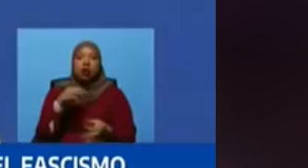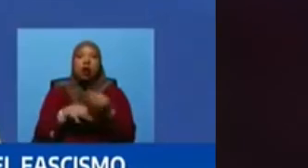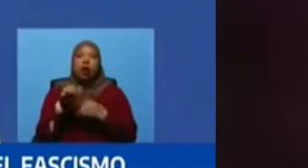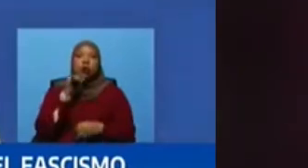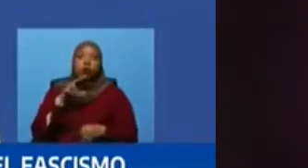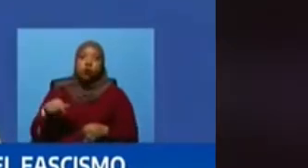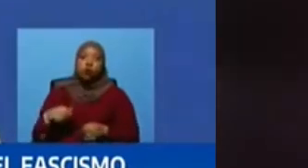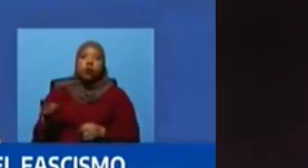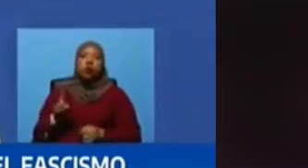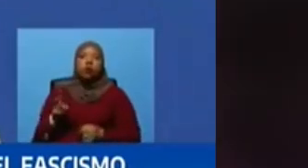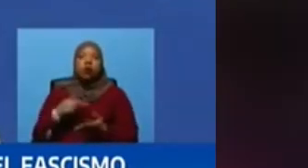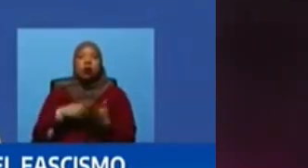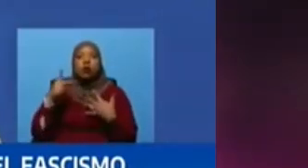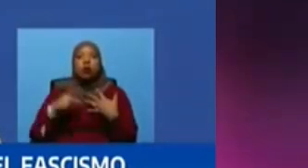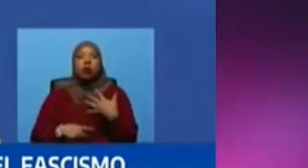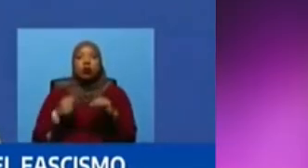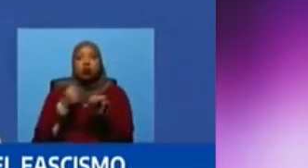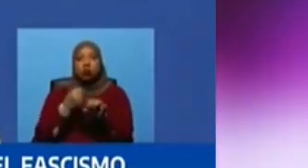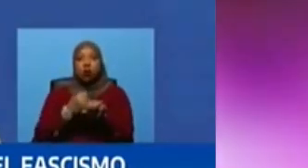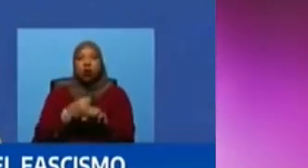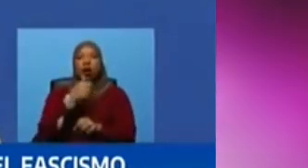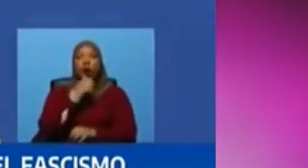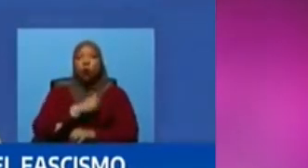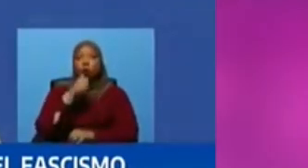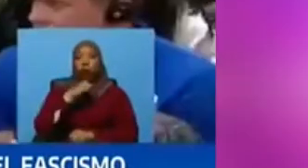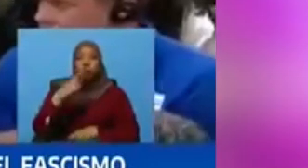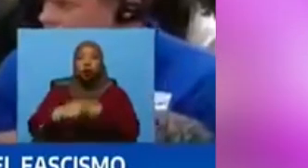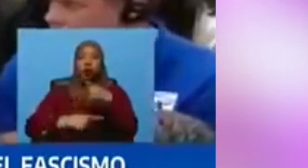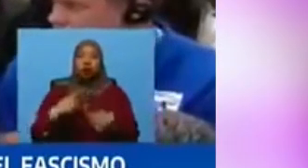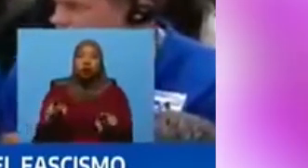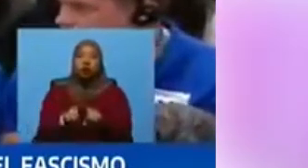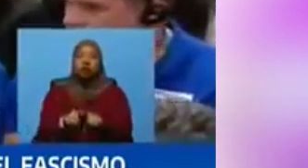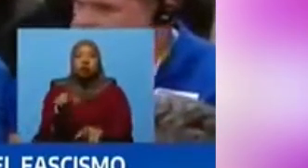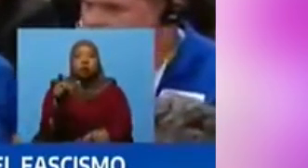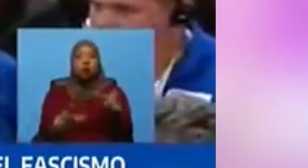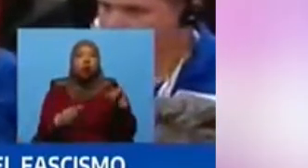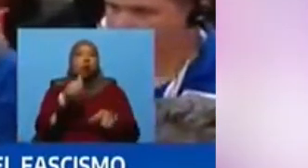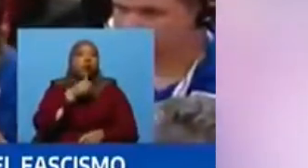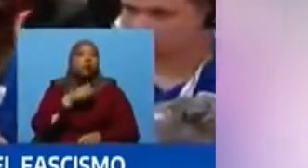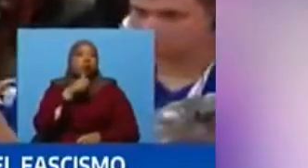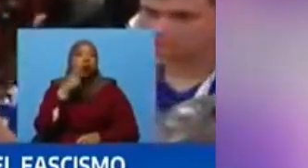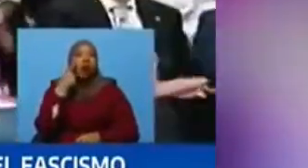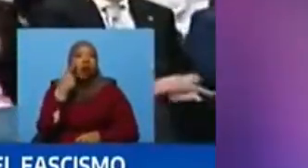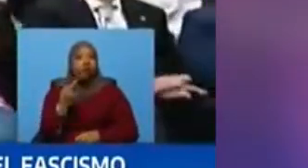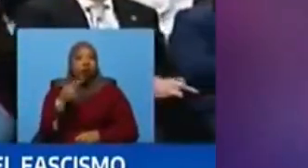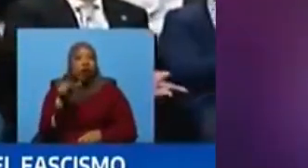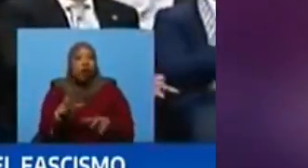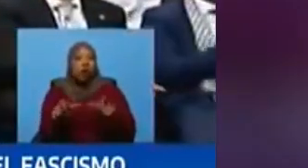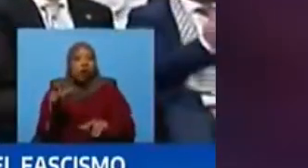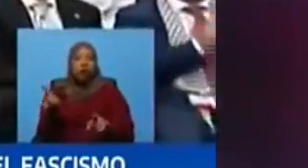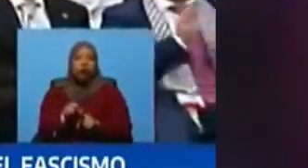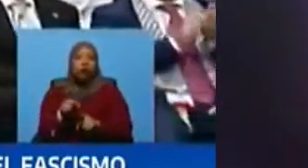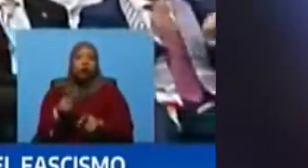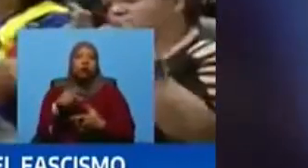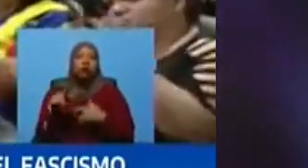un país que tuvo un plan en cada etapa de resistencia, un país que ha visto de